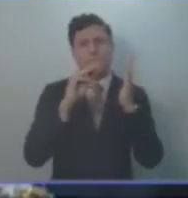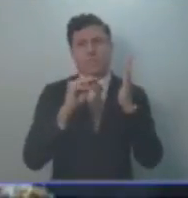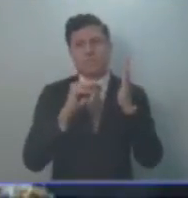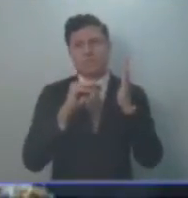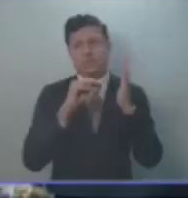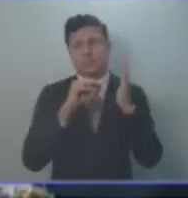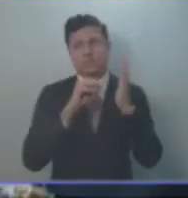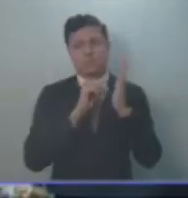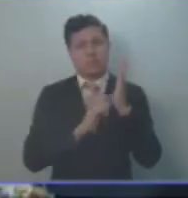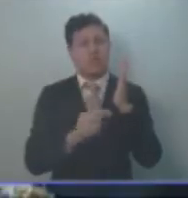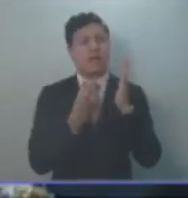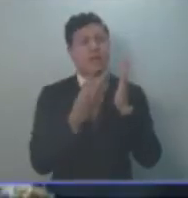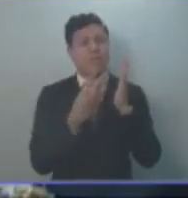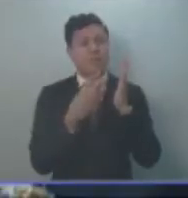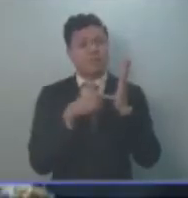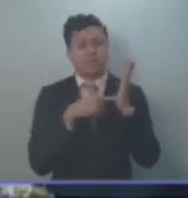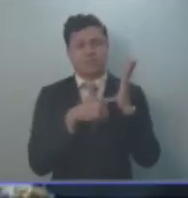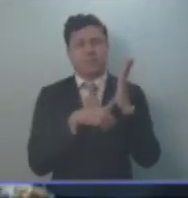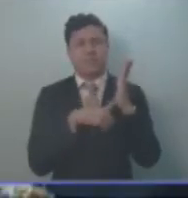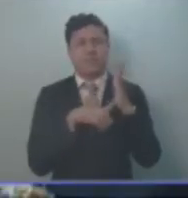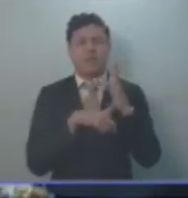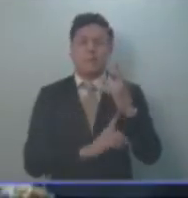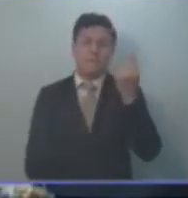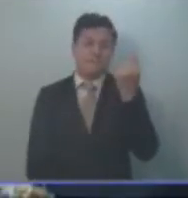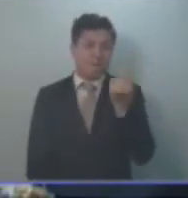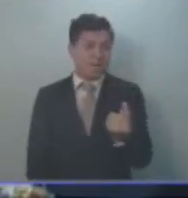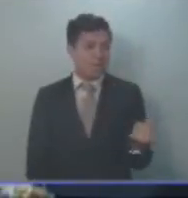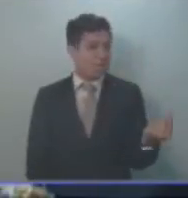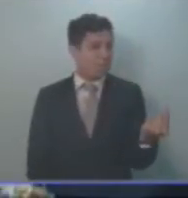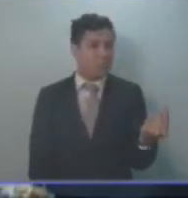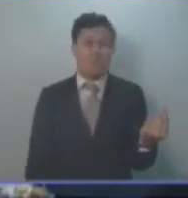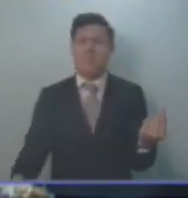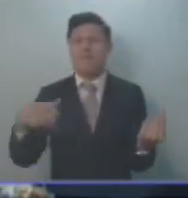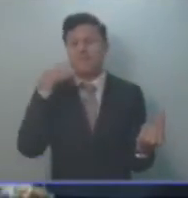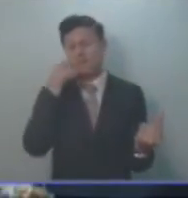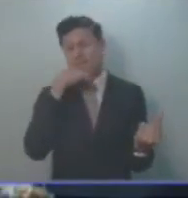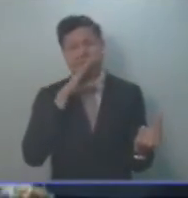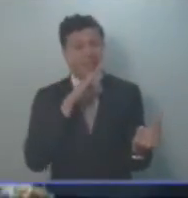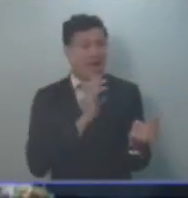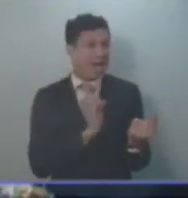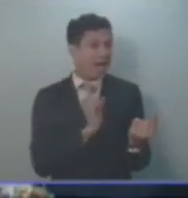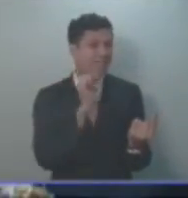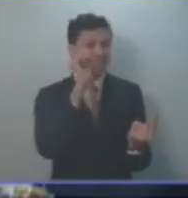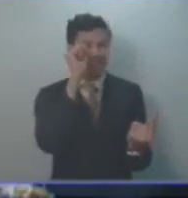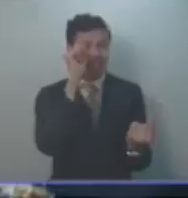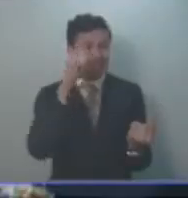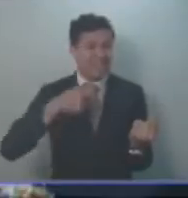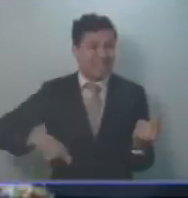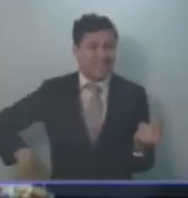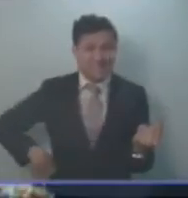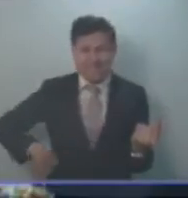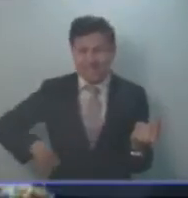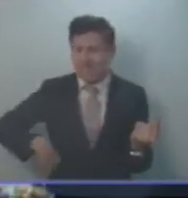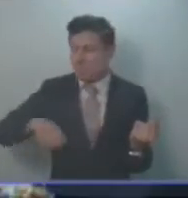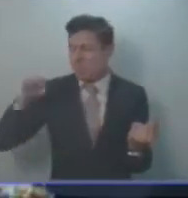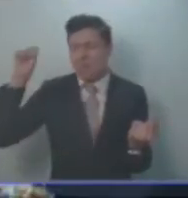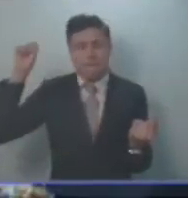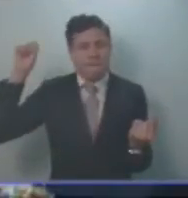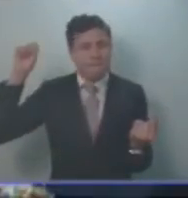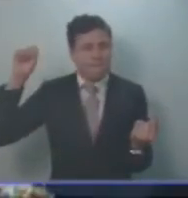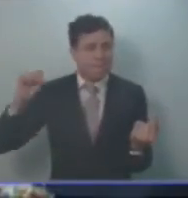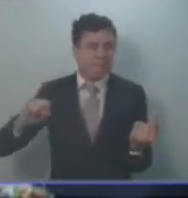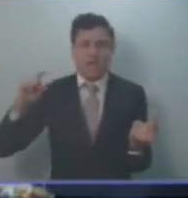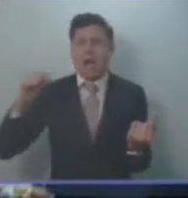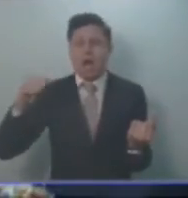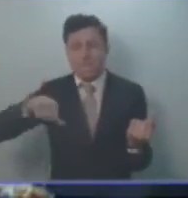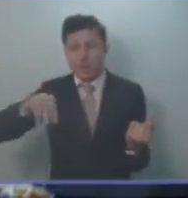Numeral 14. A no ser objeto de despido o destitución el empleado o empleada que padezca de